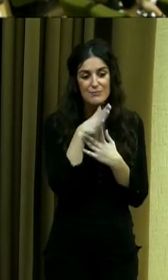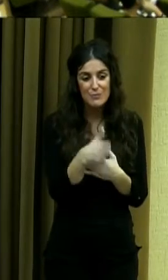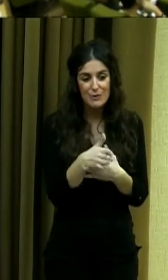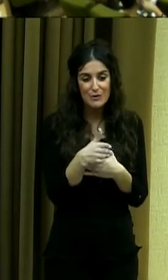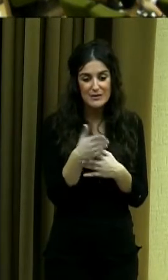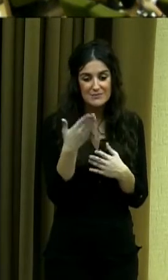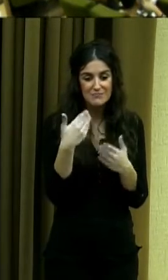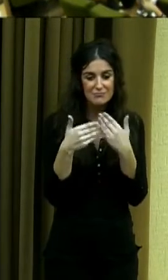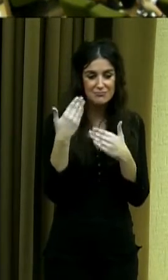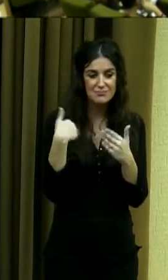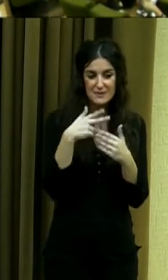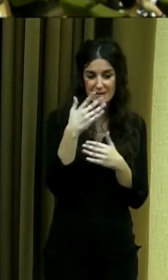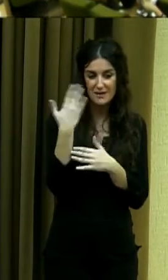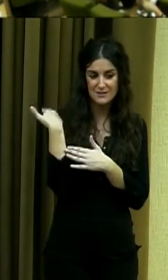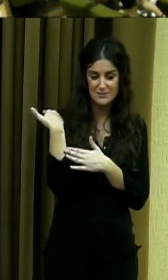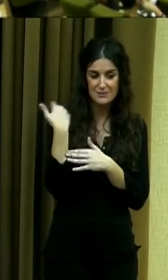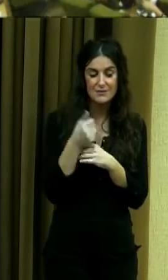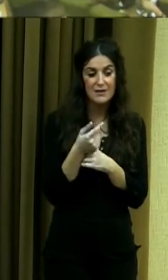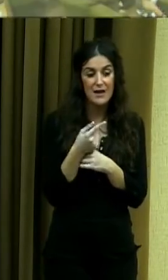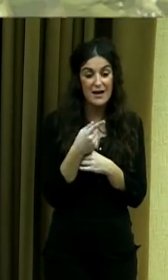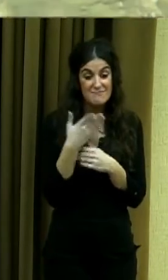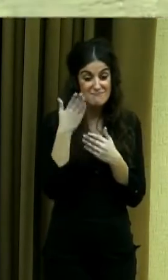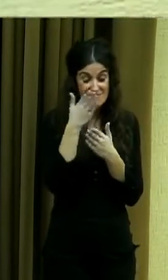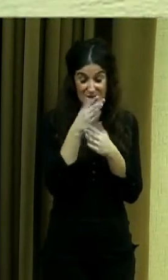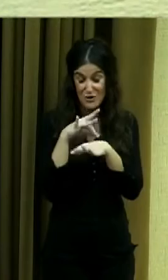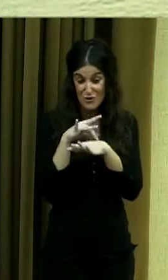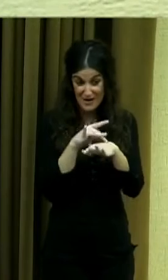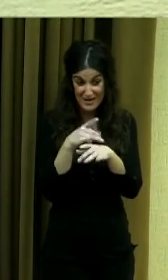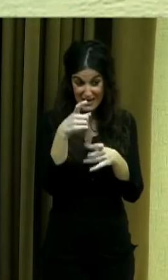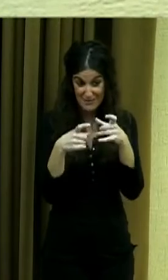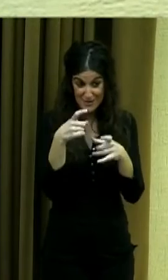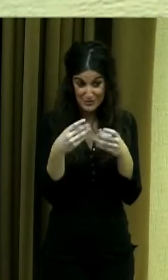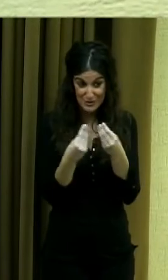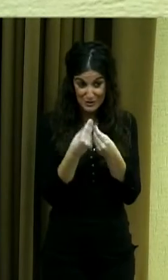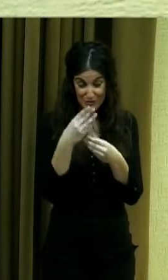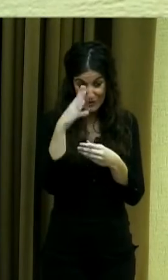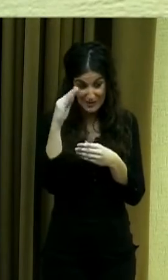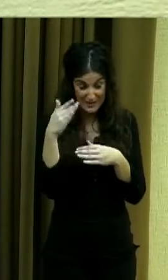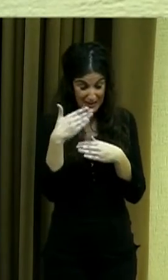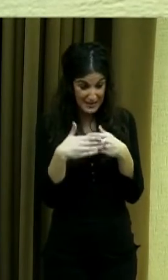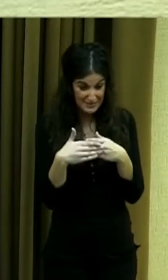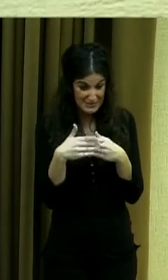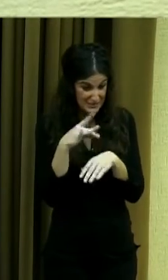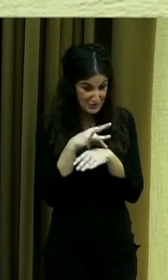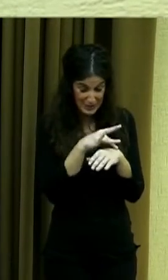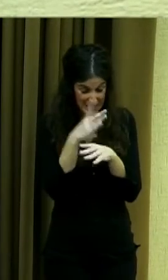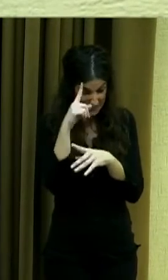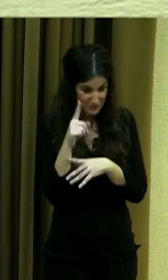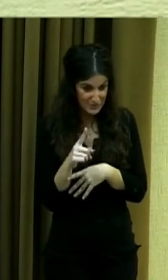años no sabíamos dónde orientar a las personas con inteligencia límite y discapacidad